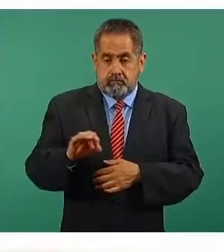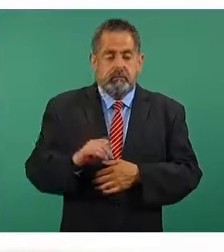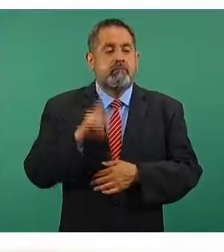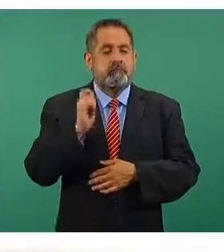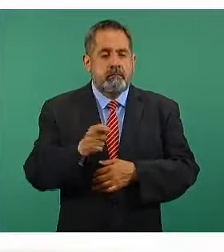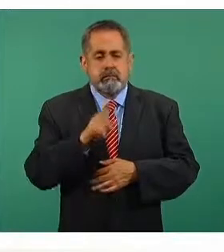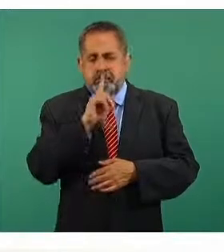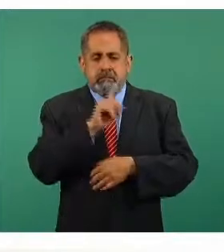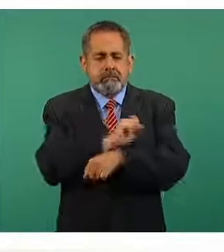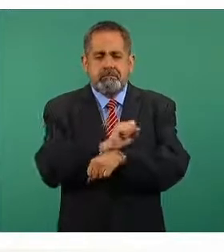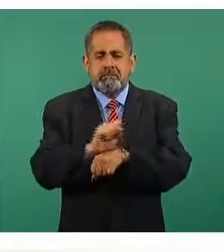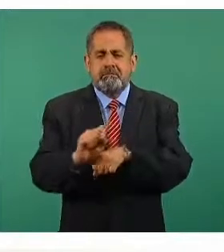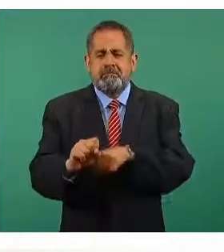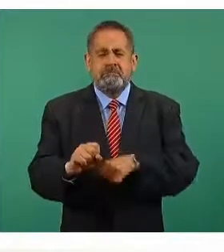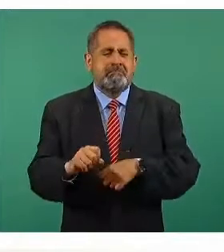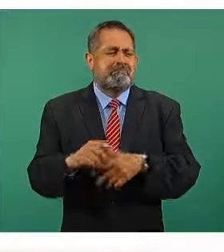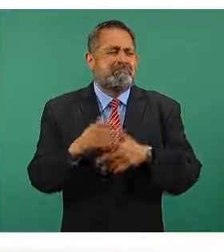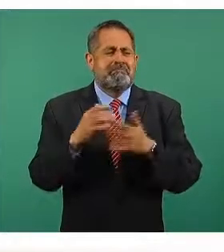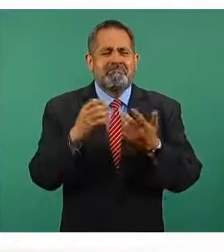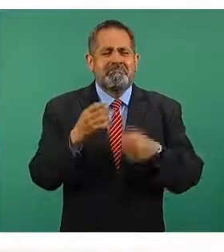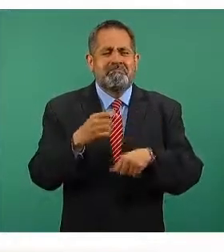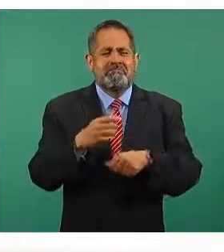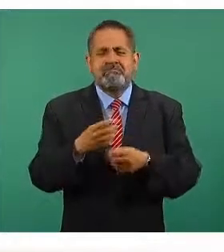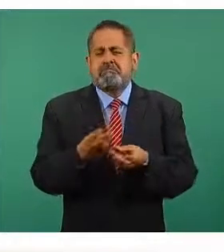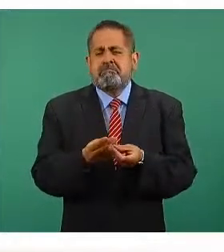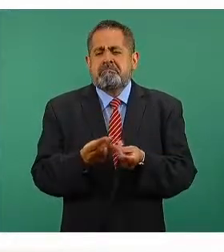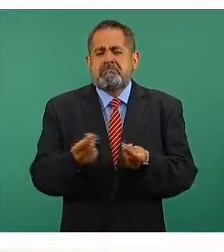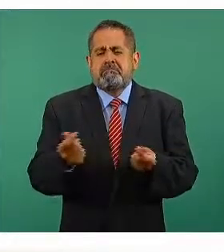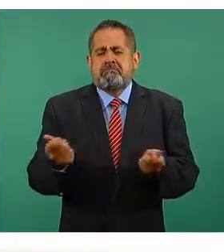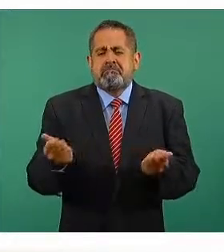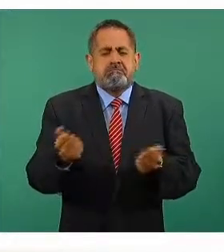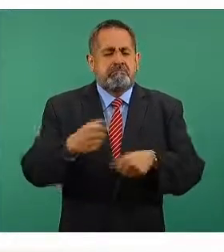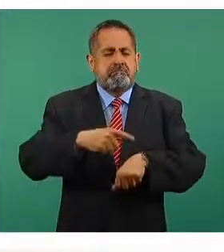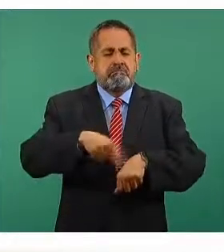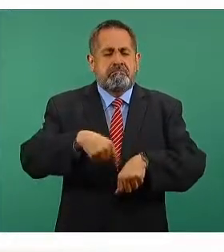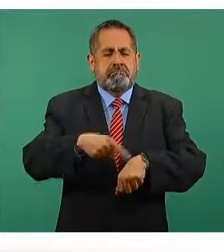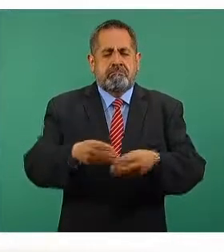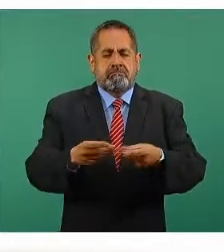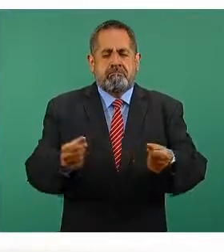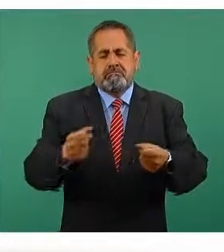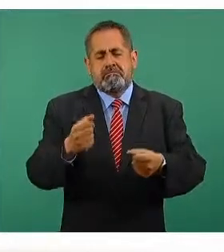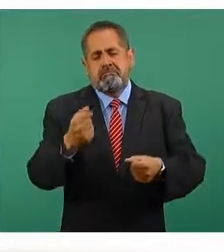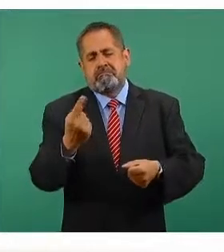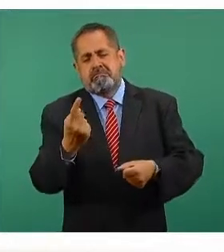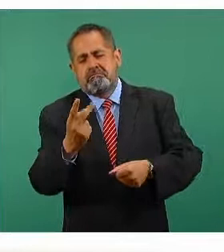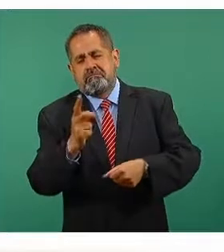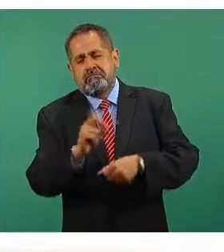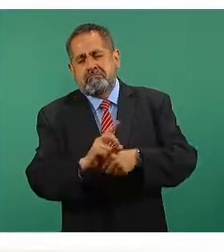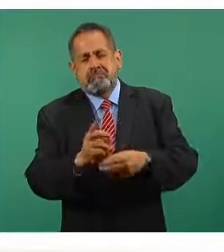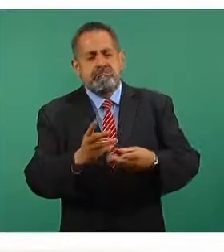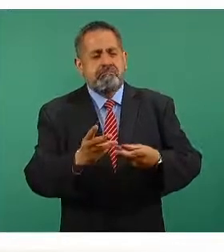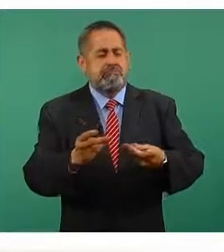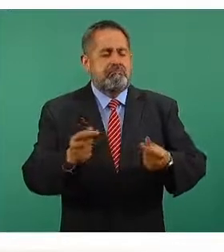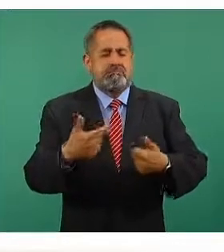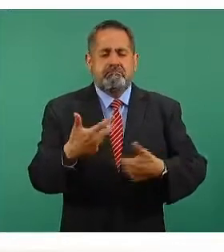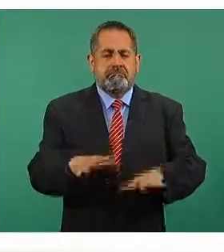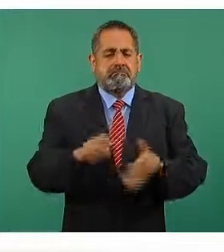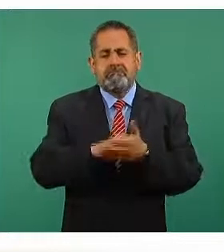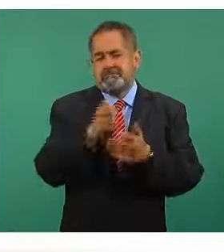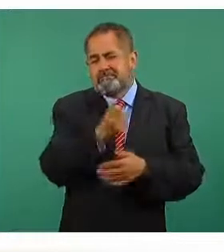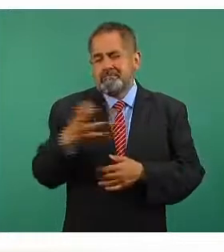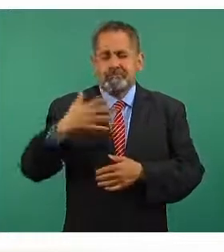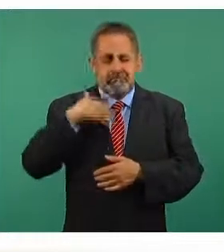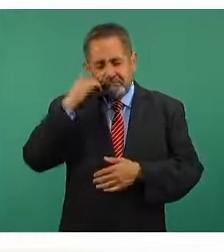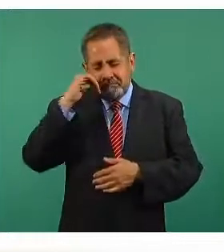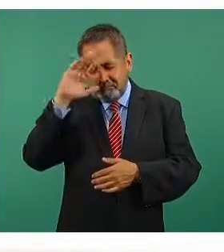reacciones leves, que duran pocos minutos, pocas horas, a veces algunos pocos días, como las manifestaciones de fiebre, que